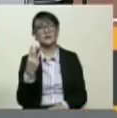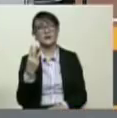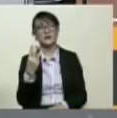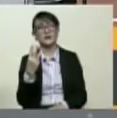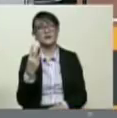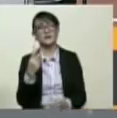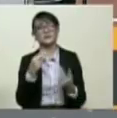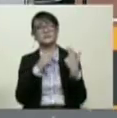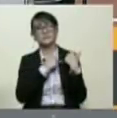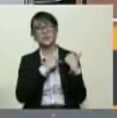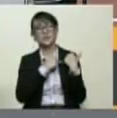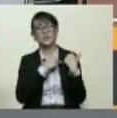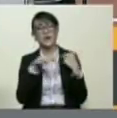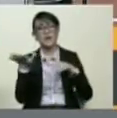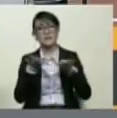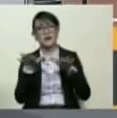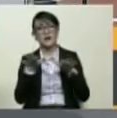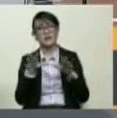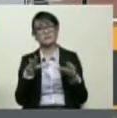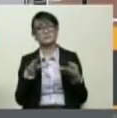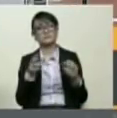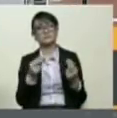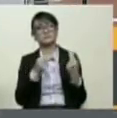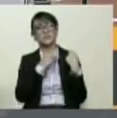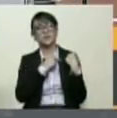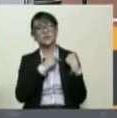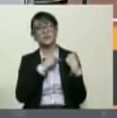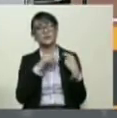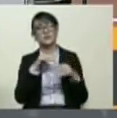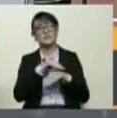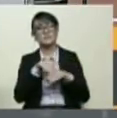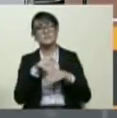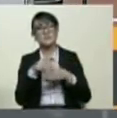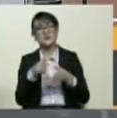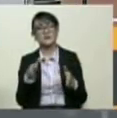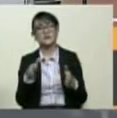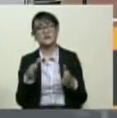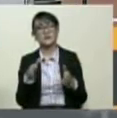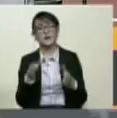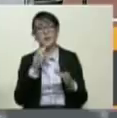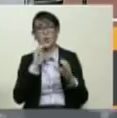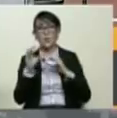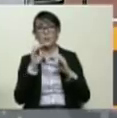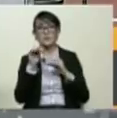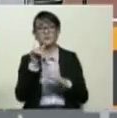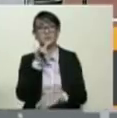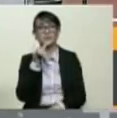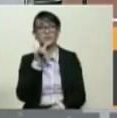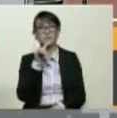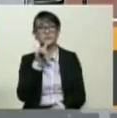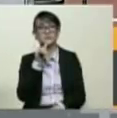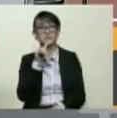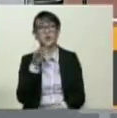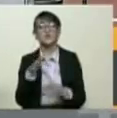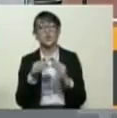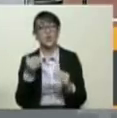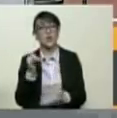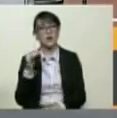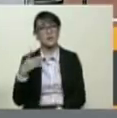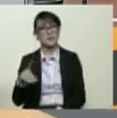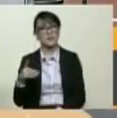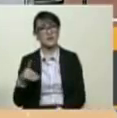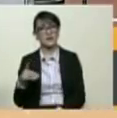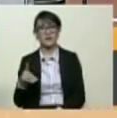43 corresponsales extranjeros acreditados debidamente ante el Ministerio del Poder Popular para la Comunicación y la Información, y todos tienen derecho a